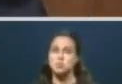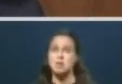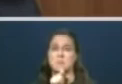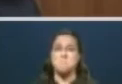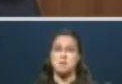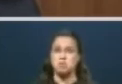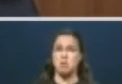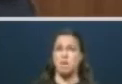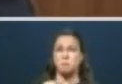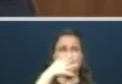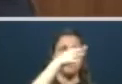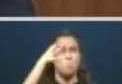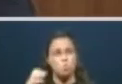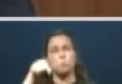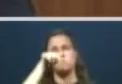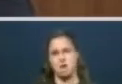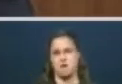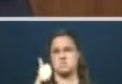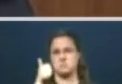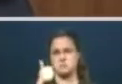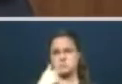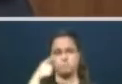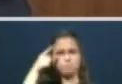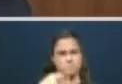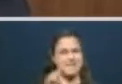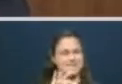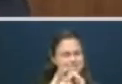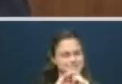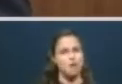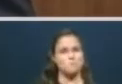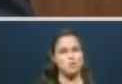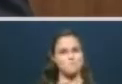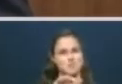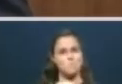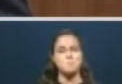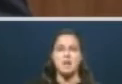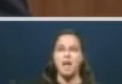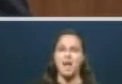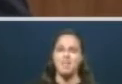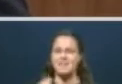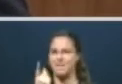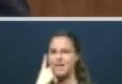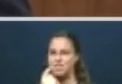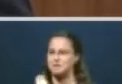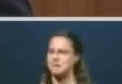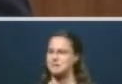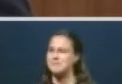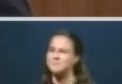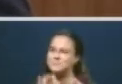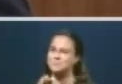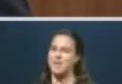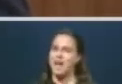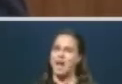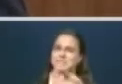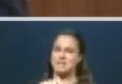aquellas que viven en nuestro medio rural radicalmente municipalista y con ello ajustada a la tradición y a las peculiaridades de nuestra comunidad